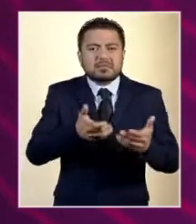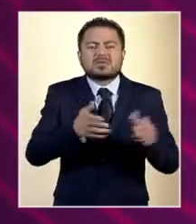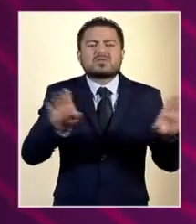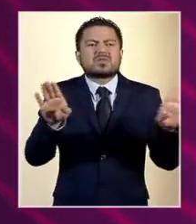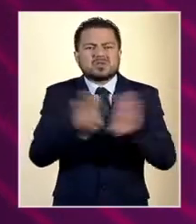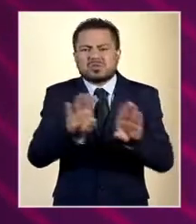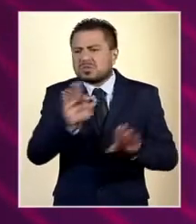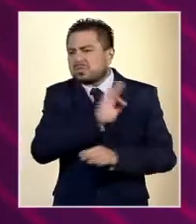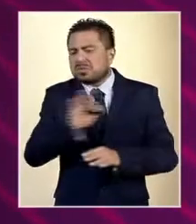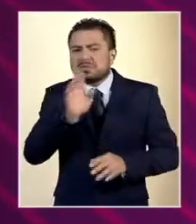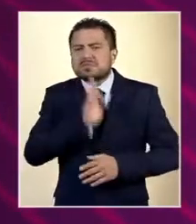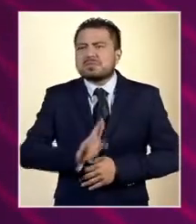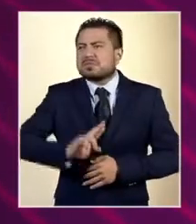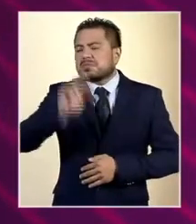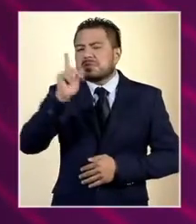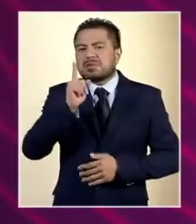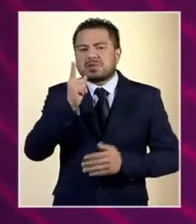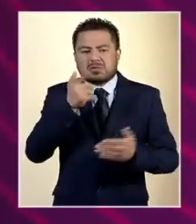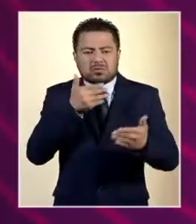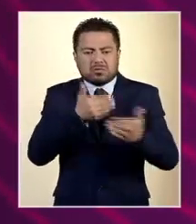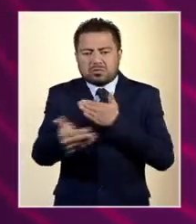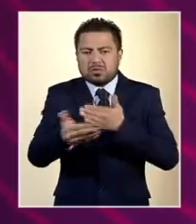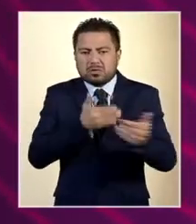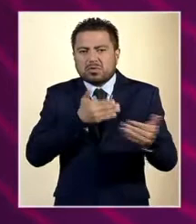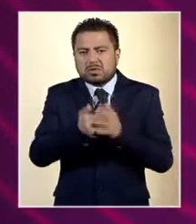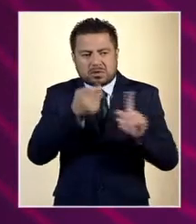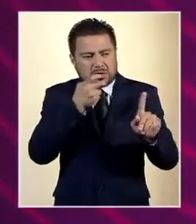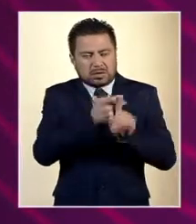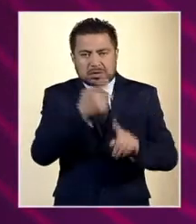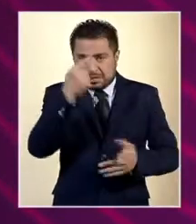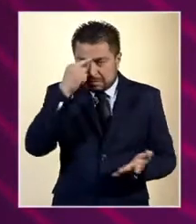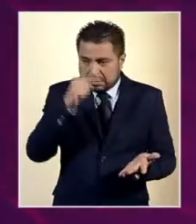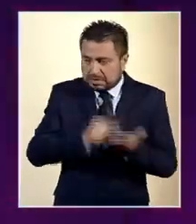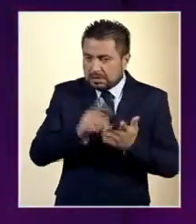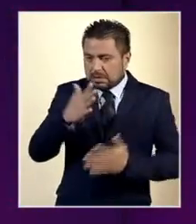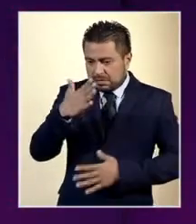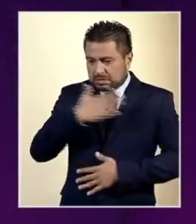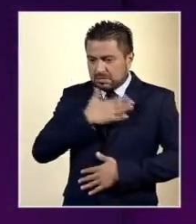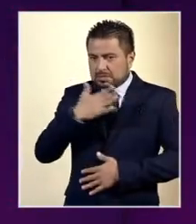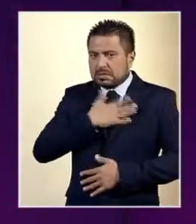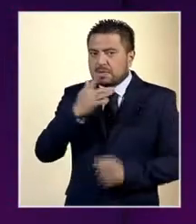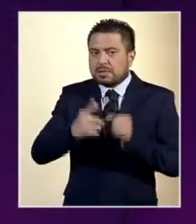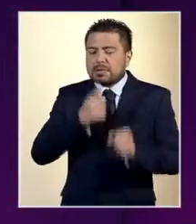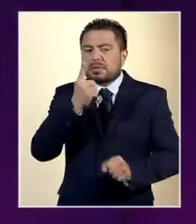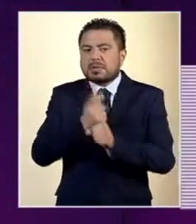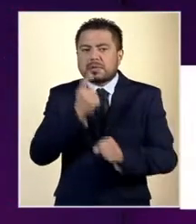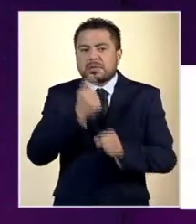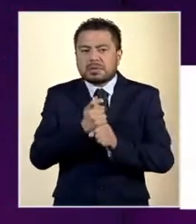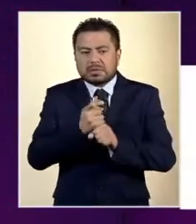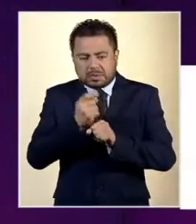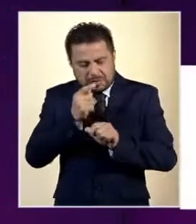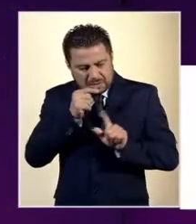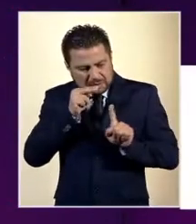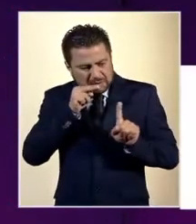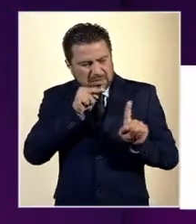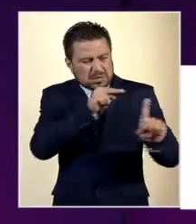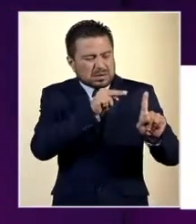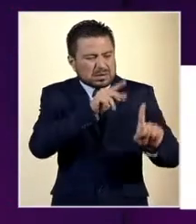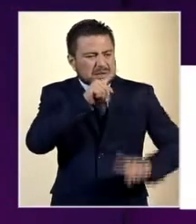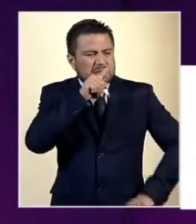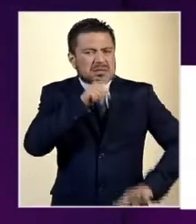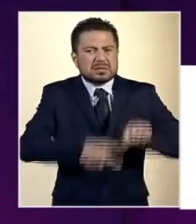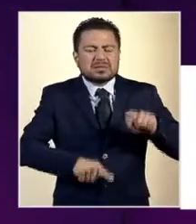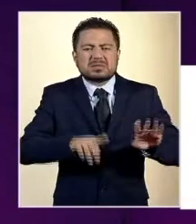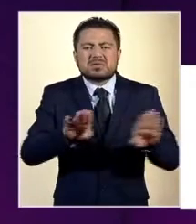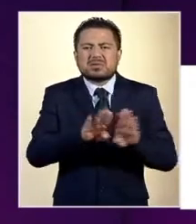¿Cómo podemos mejorar, digamos, este modelo? Pues yo creo que primeramente dejar de verlo como estas cuestiones